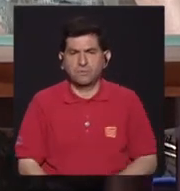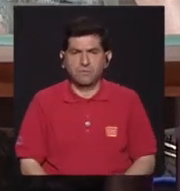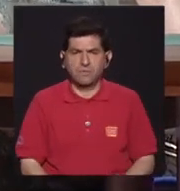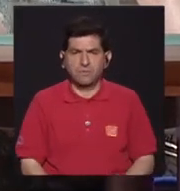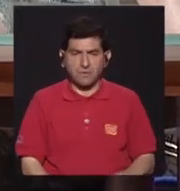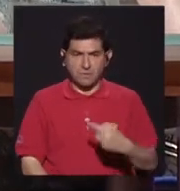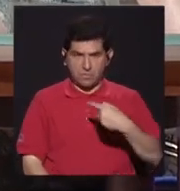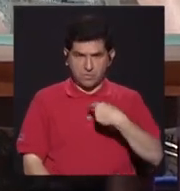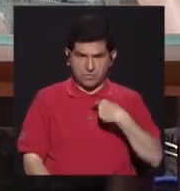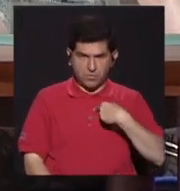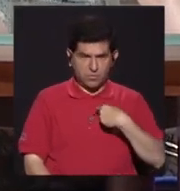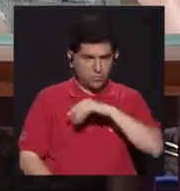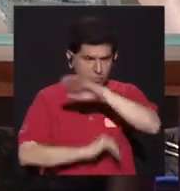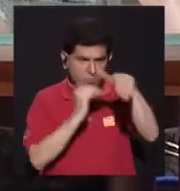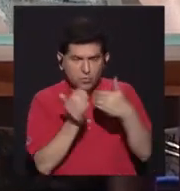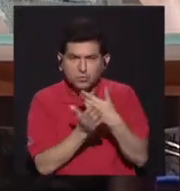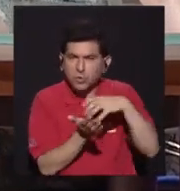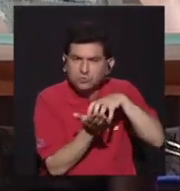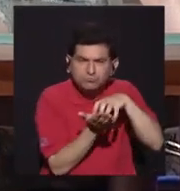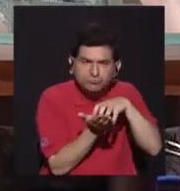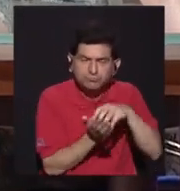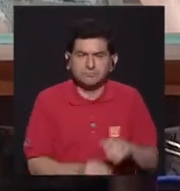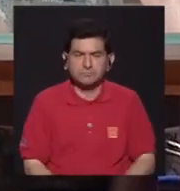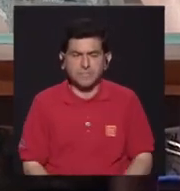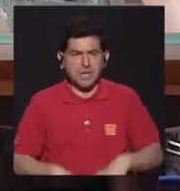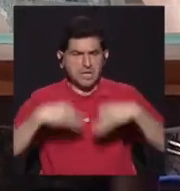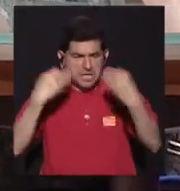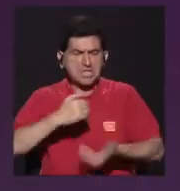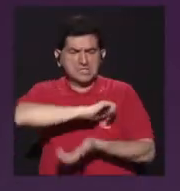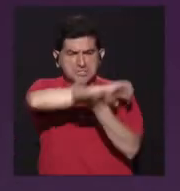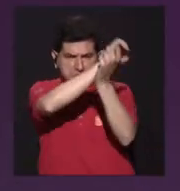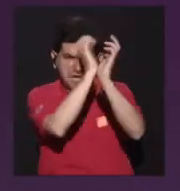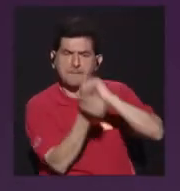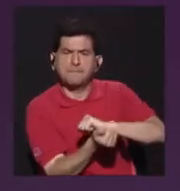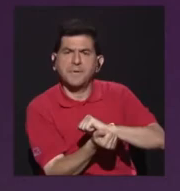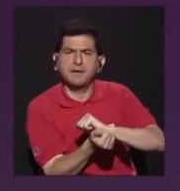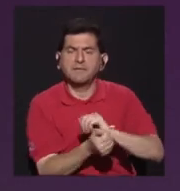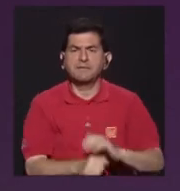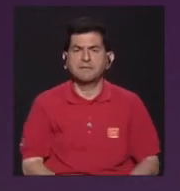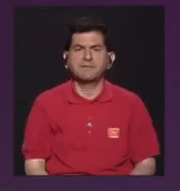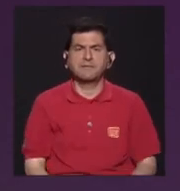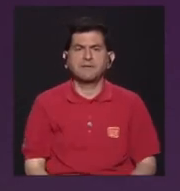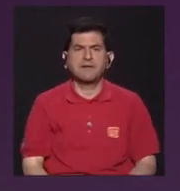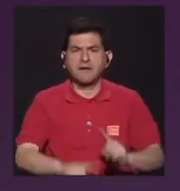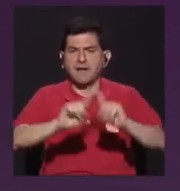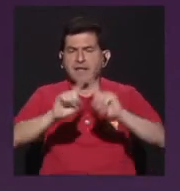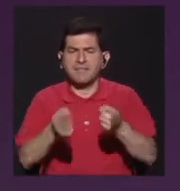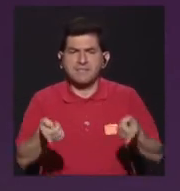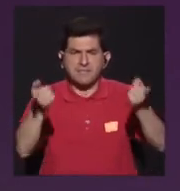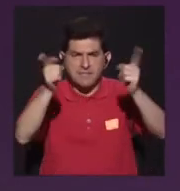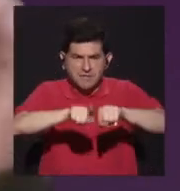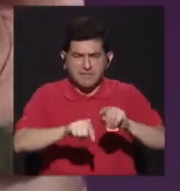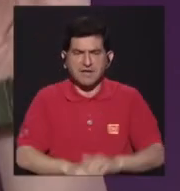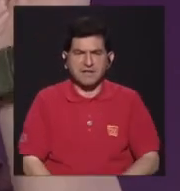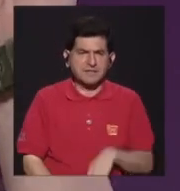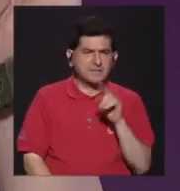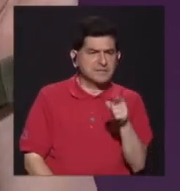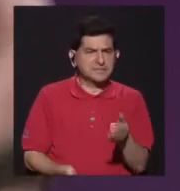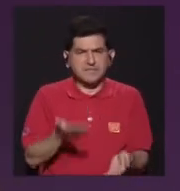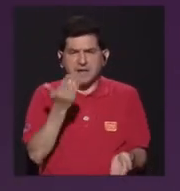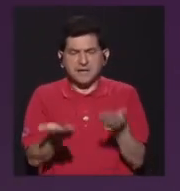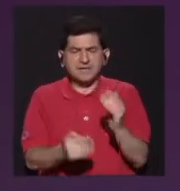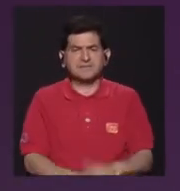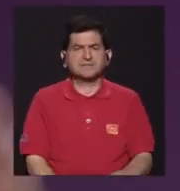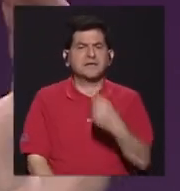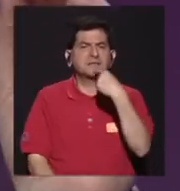Entonces, cuando uno se cuestiona todo esto y decide hacer cambios, en muchos de los casos siempre viene ahí como algo que